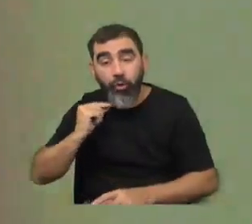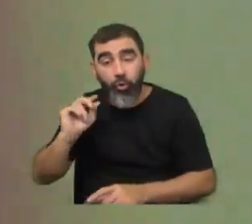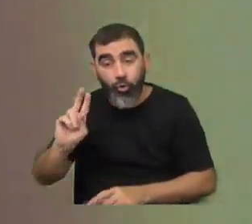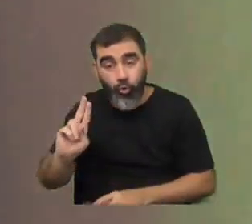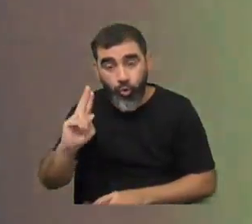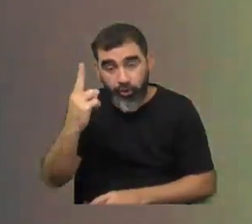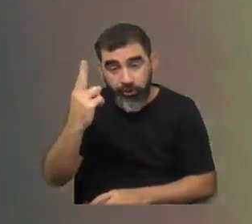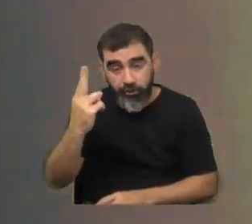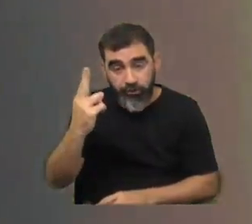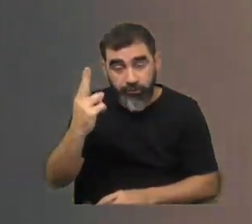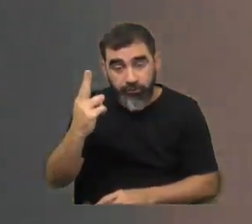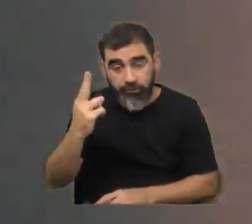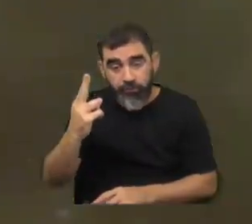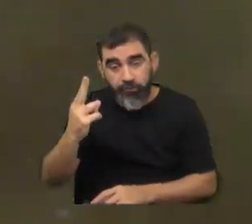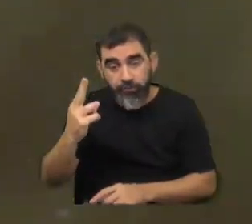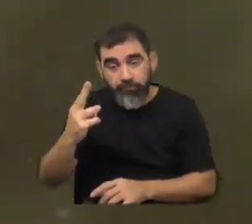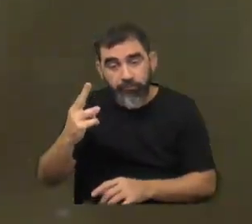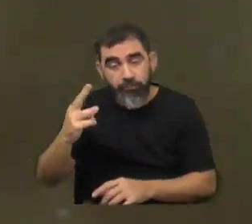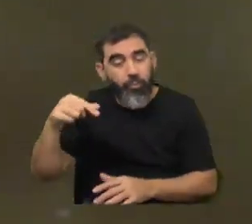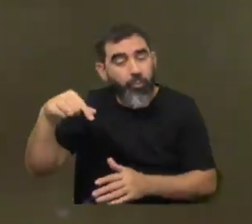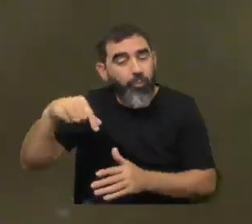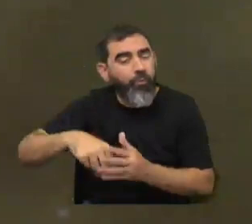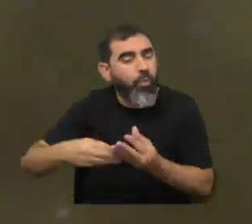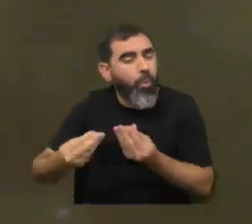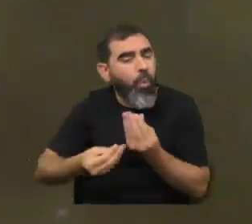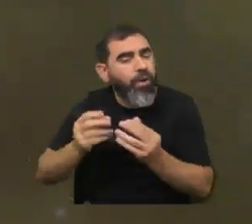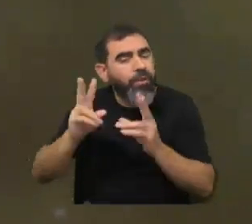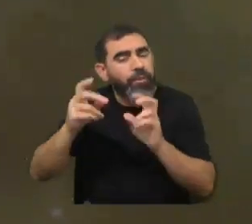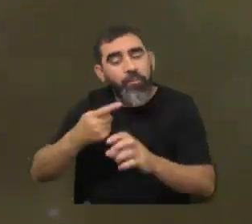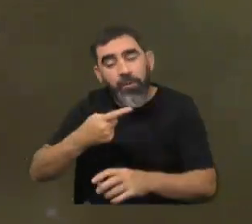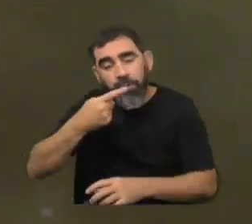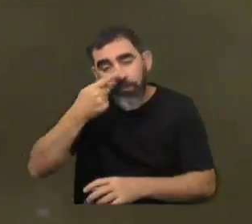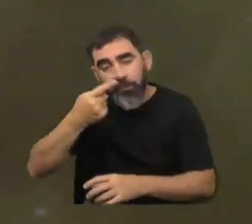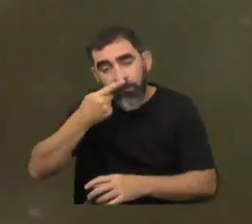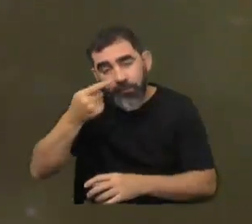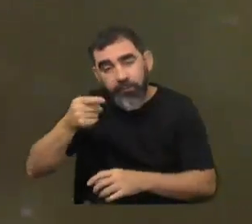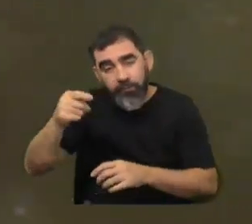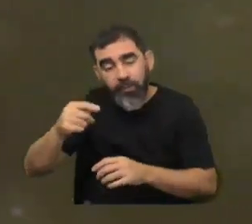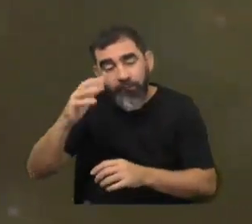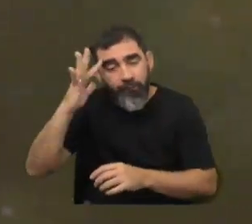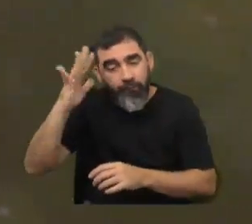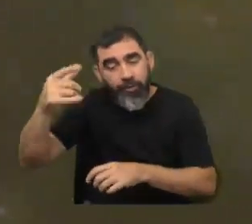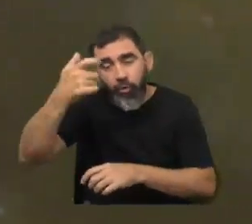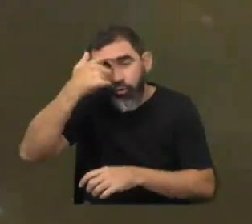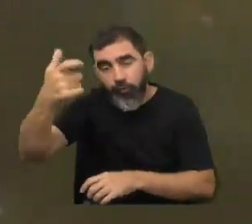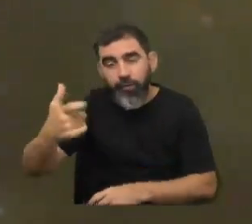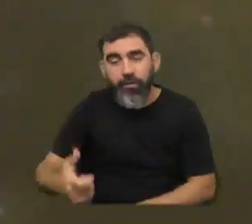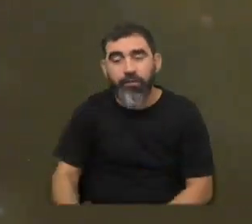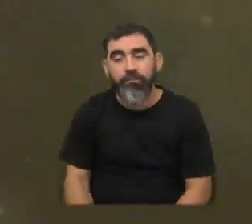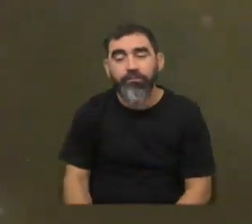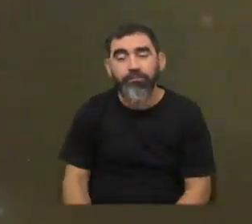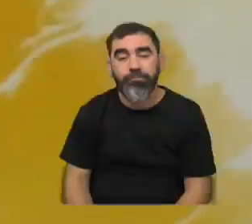nuestro país, ahonda sobre cuáles son los temas de interés de la filosofía de la ciencia.